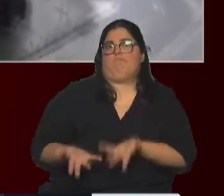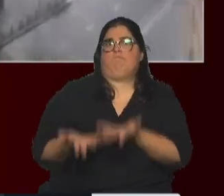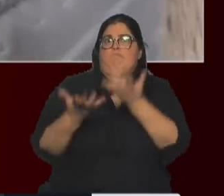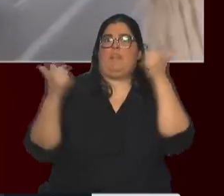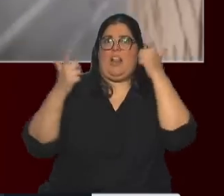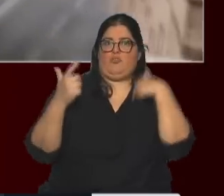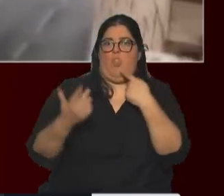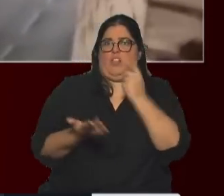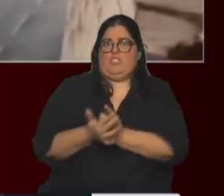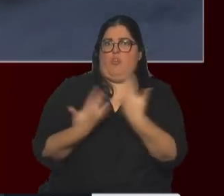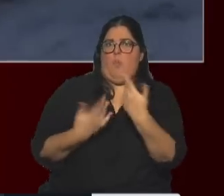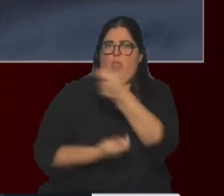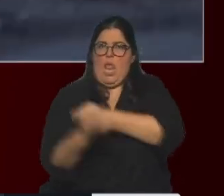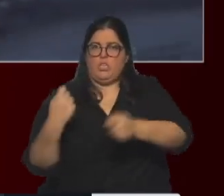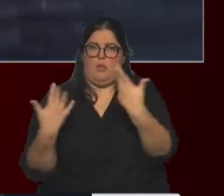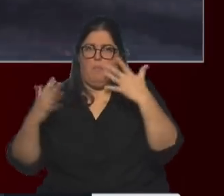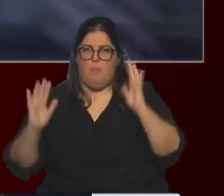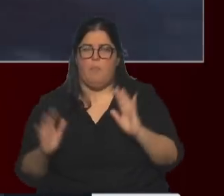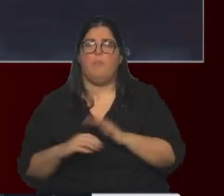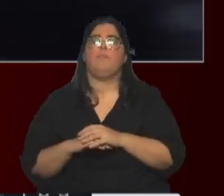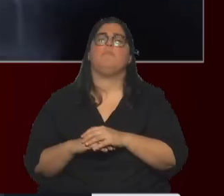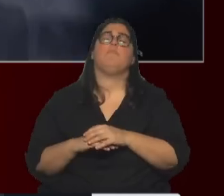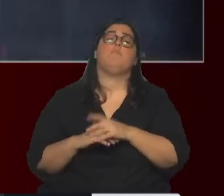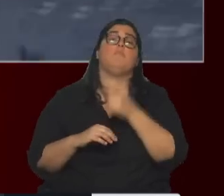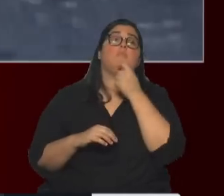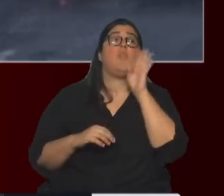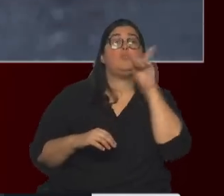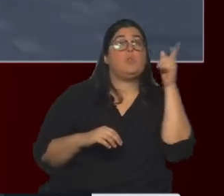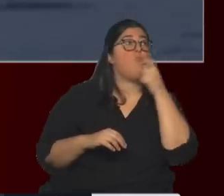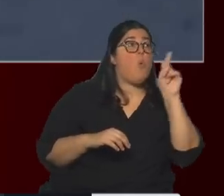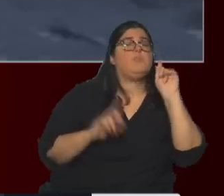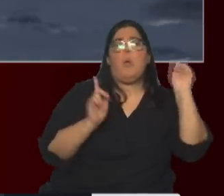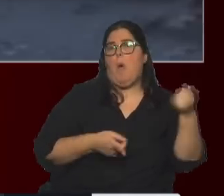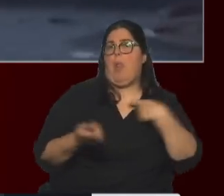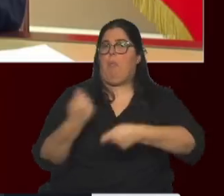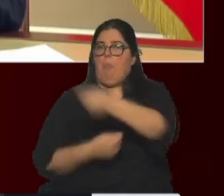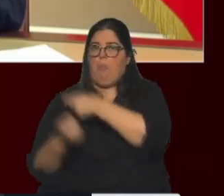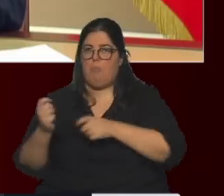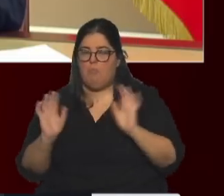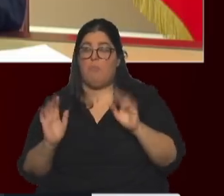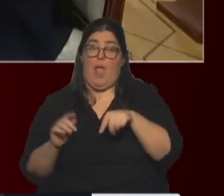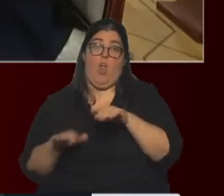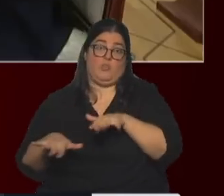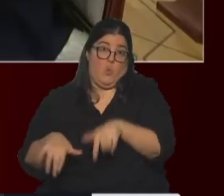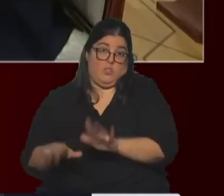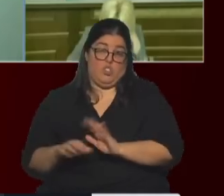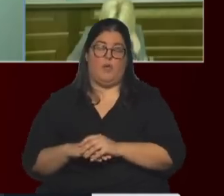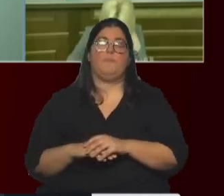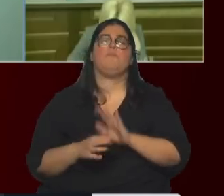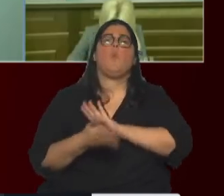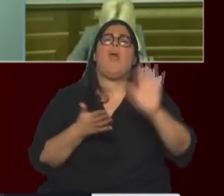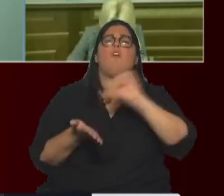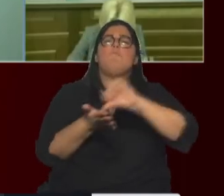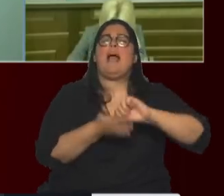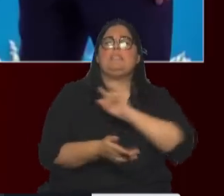decidir y tomar decisiones propias, incluso si esto disgusta a Estados Unidos. Bueno, esto está pasando. El crecimiento de nuevas potencias regionales